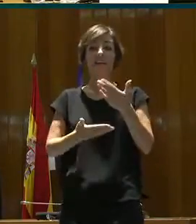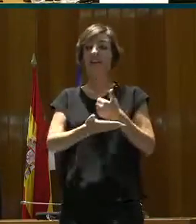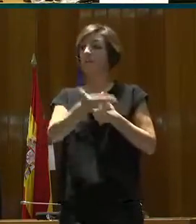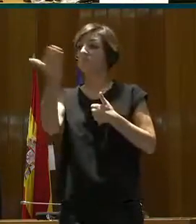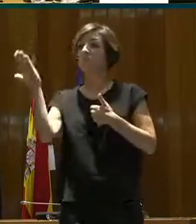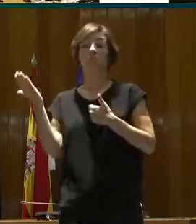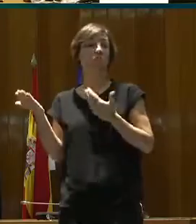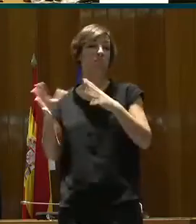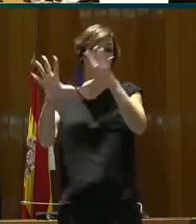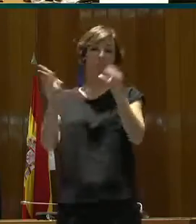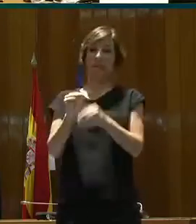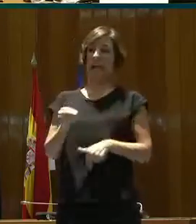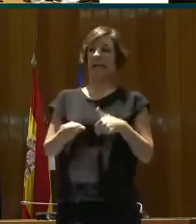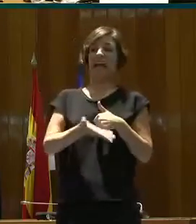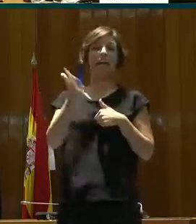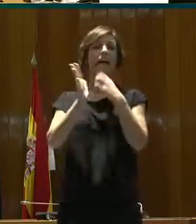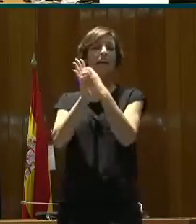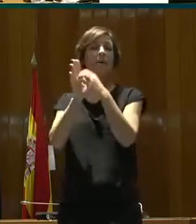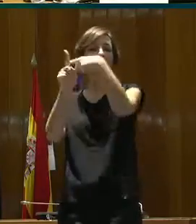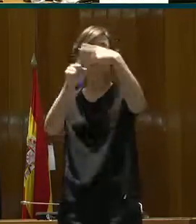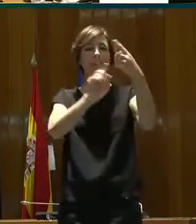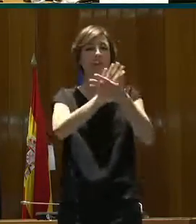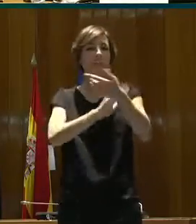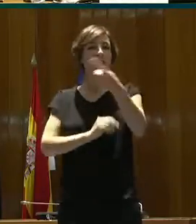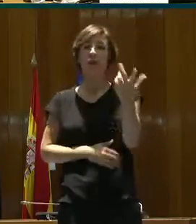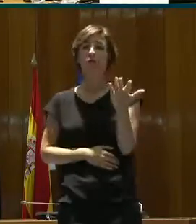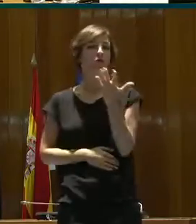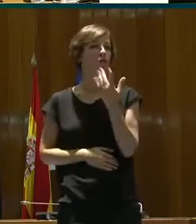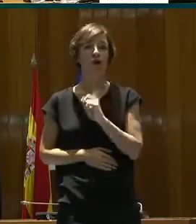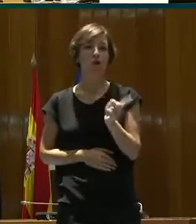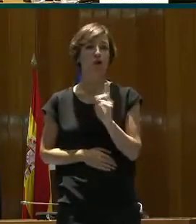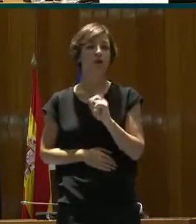desconocimiento global de las gramáticas de las lenguas de signos